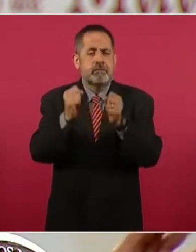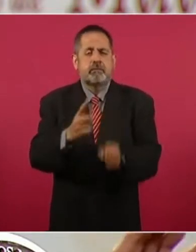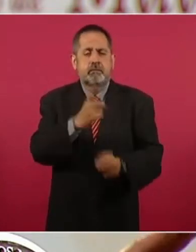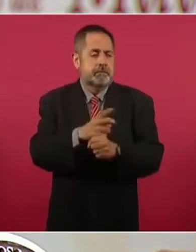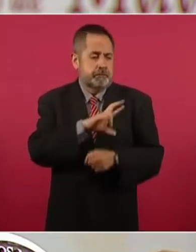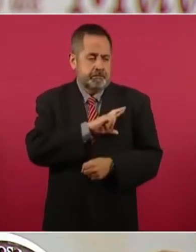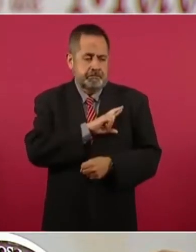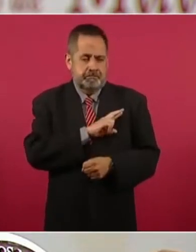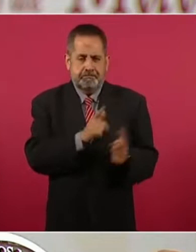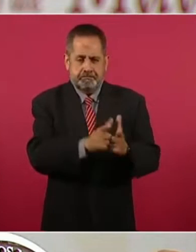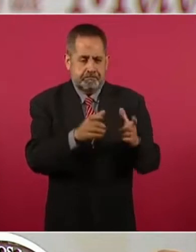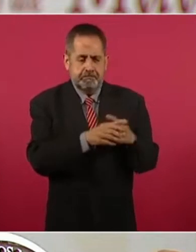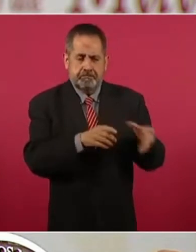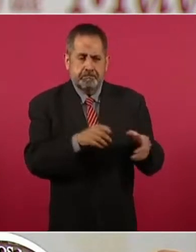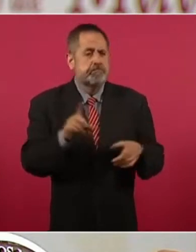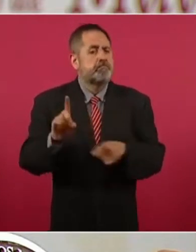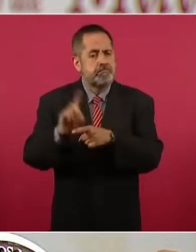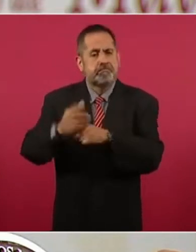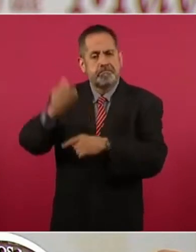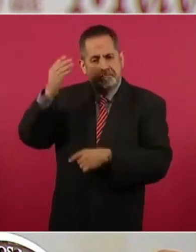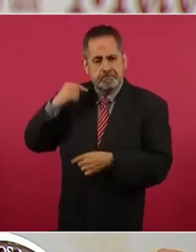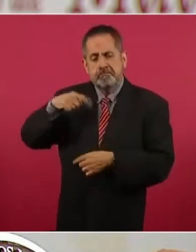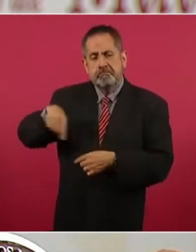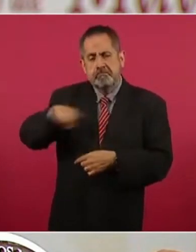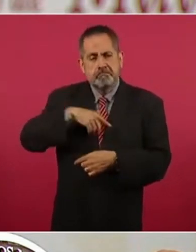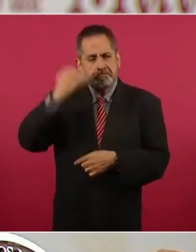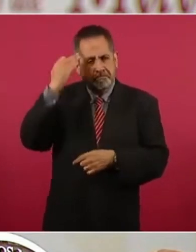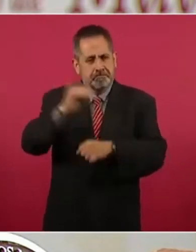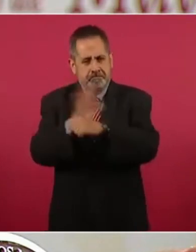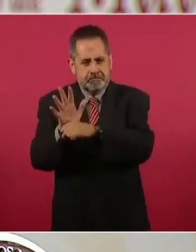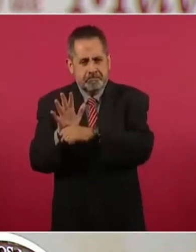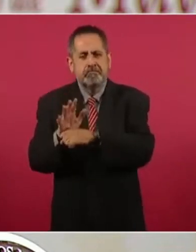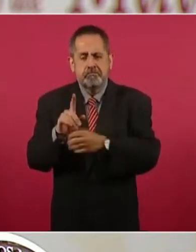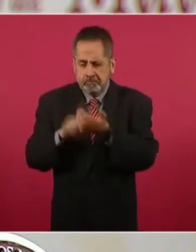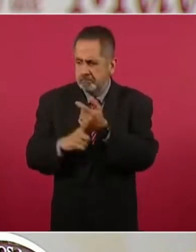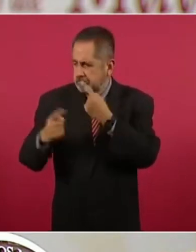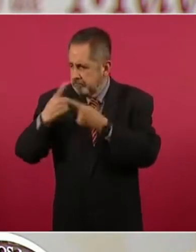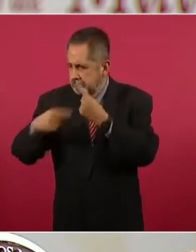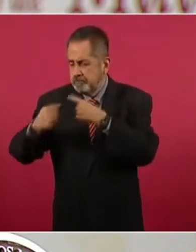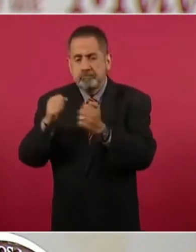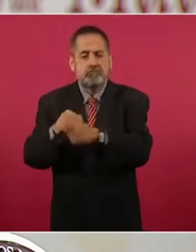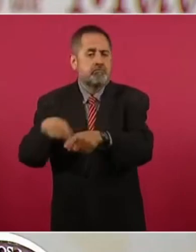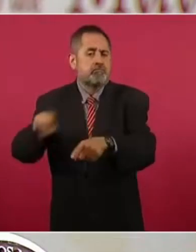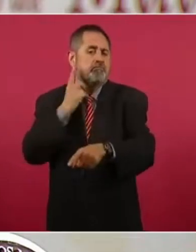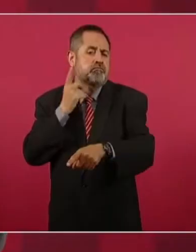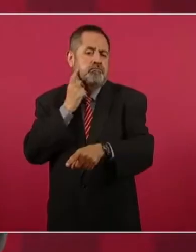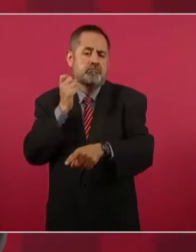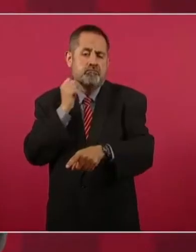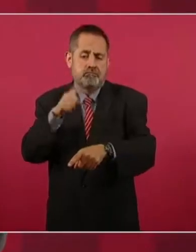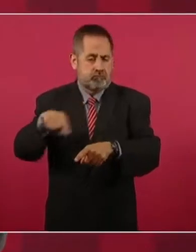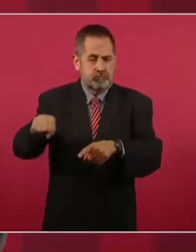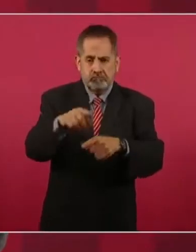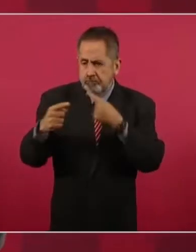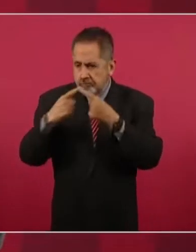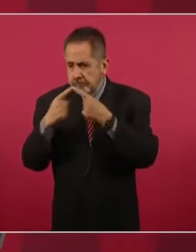Y desde hace tiempo, incluso en la época de la pandemia, se discutió con legisladores y las